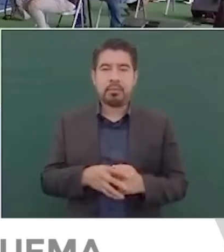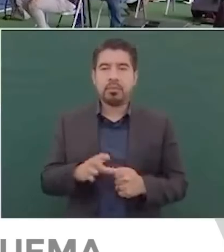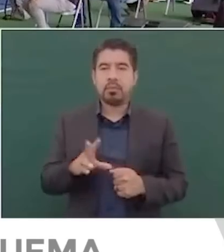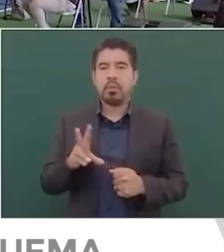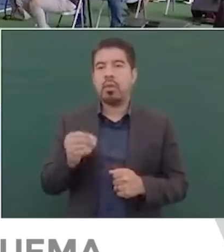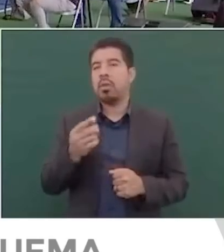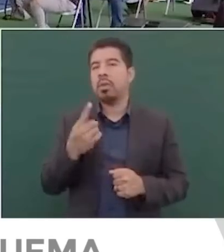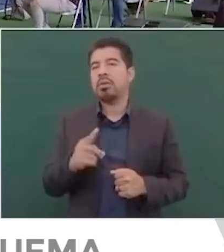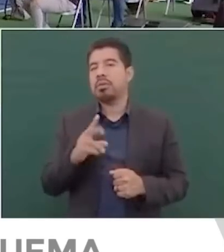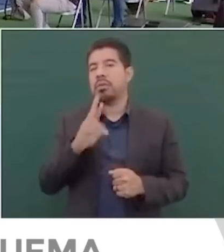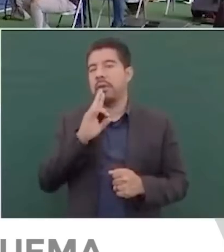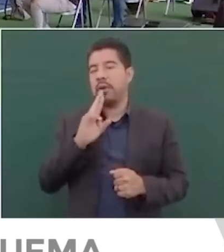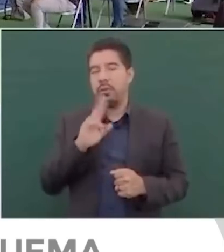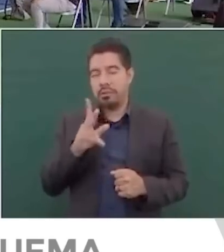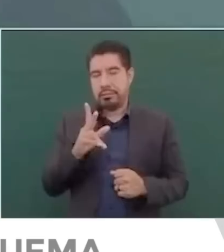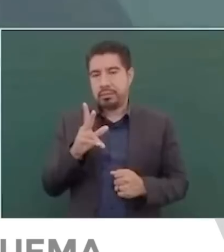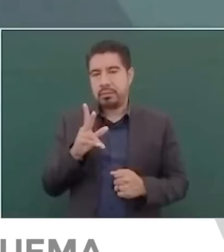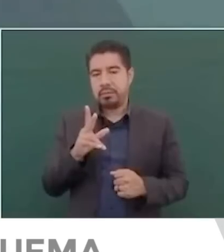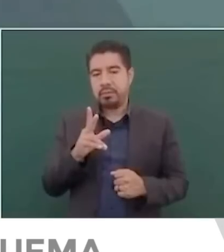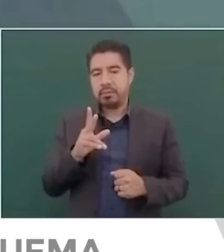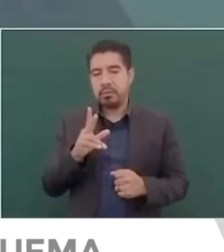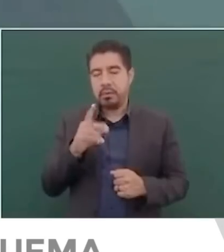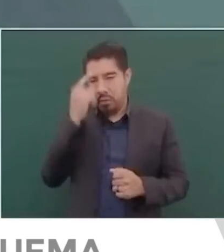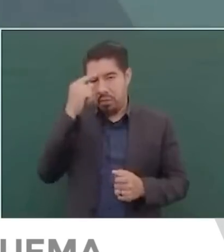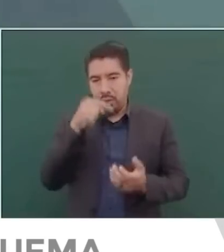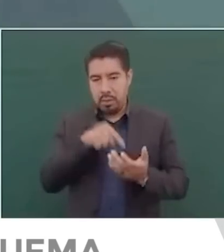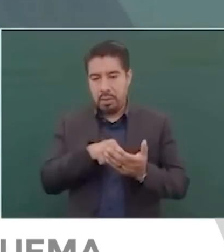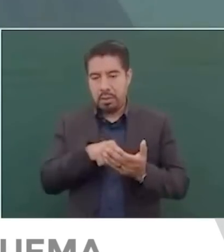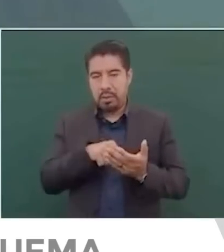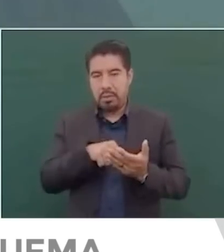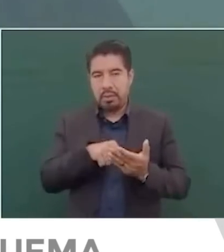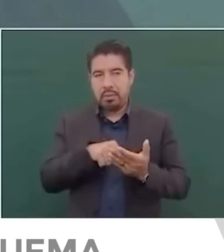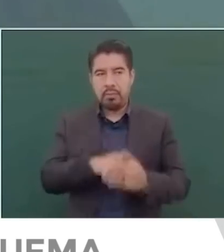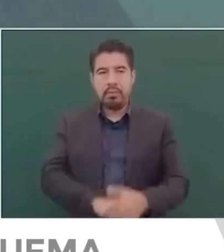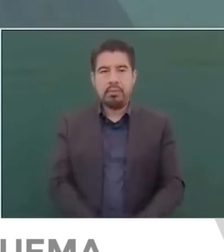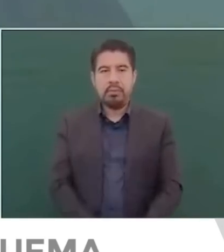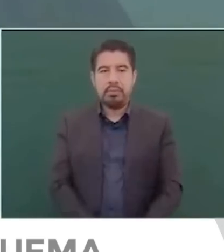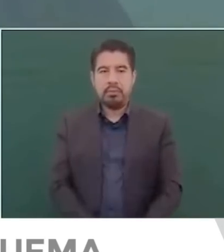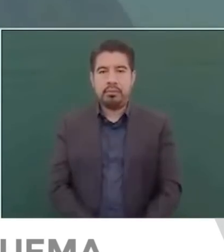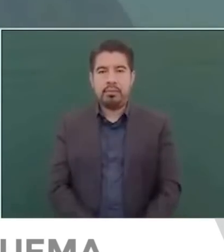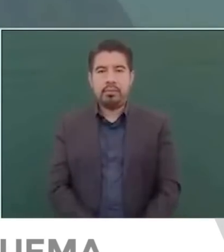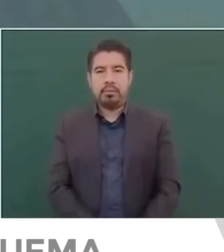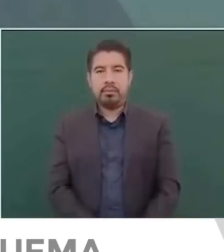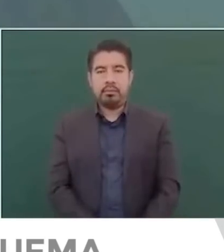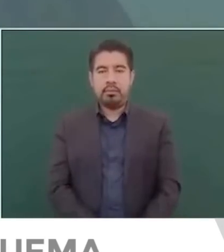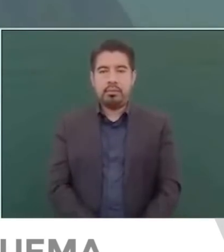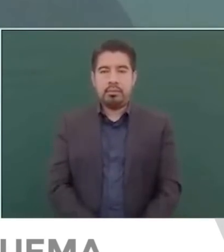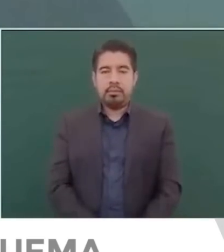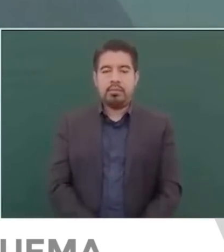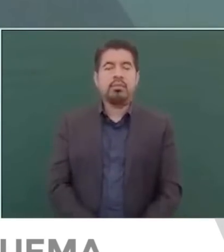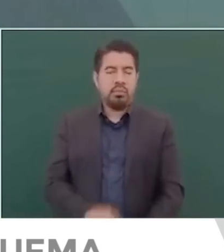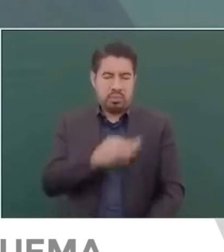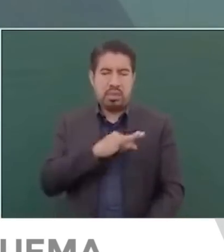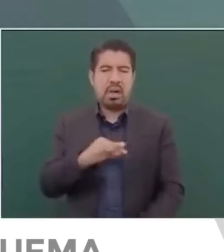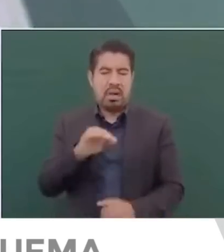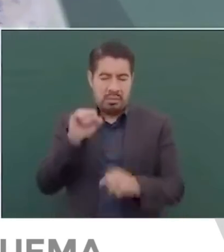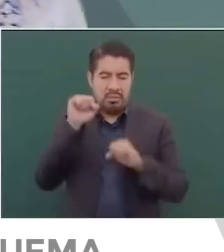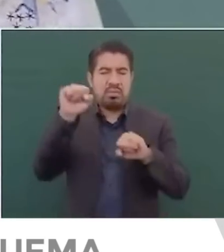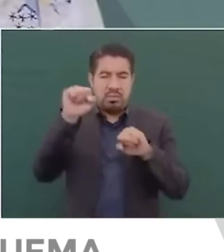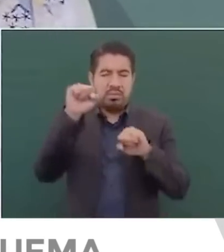mejor creo que hay formas de protestar